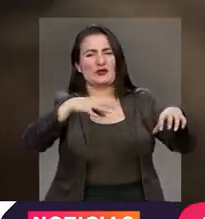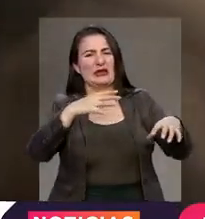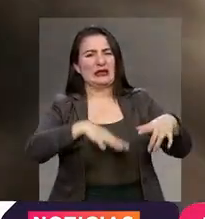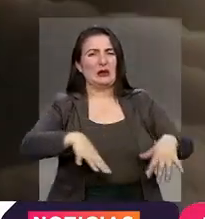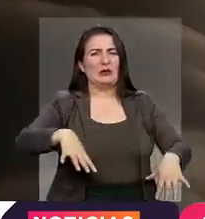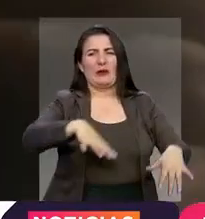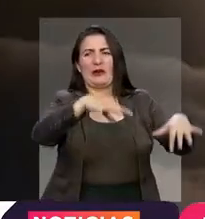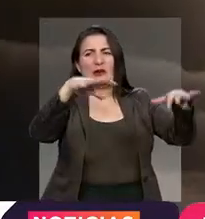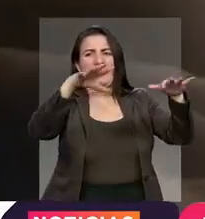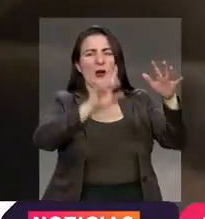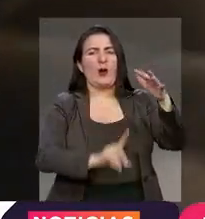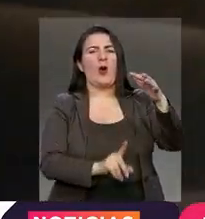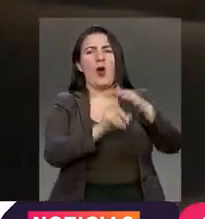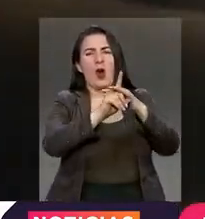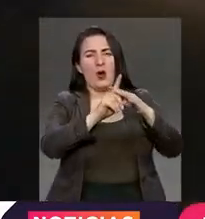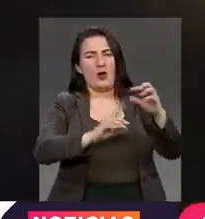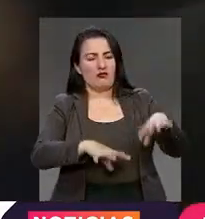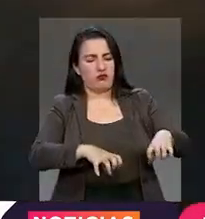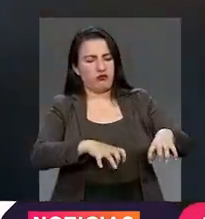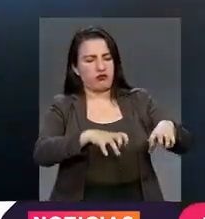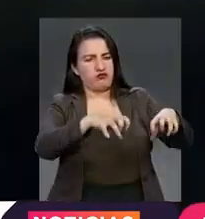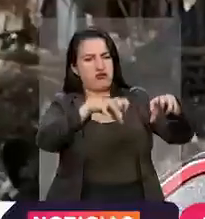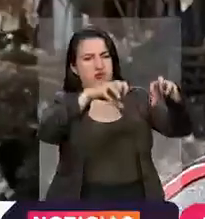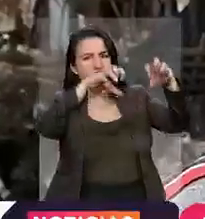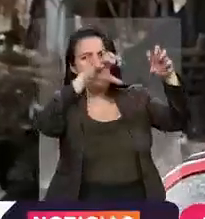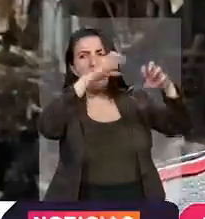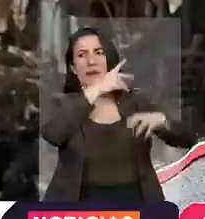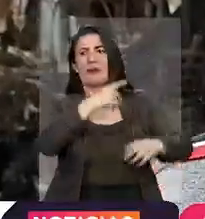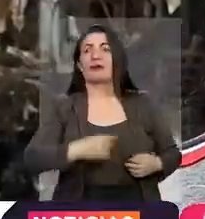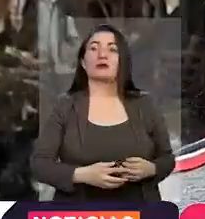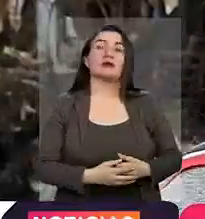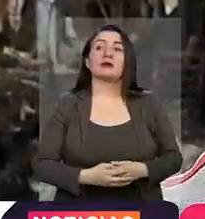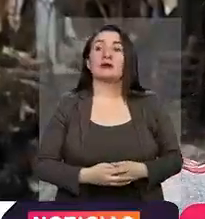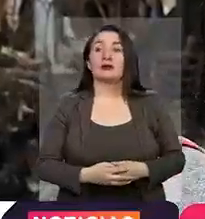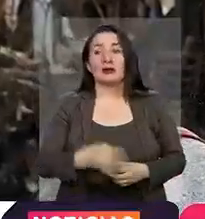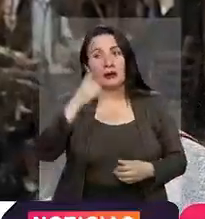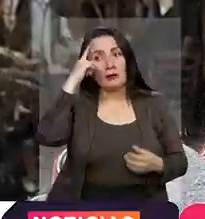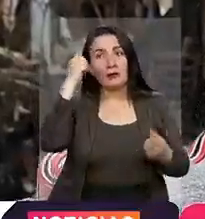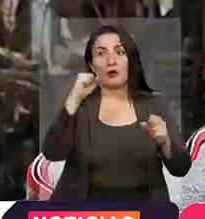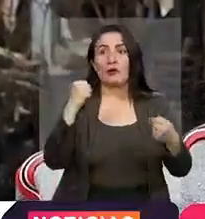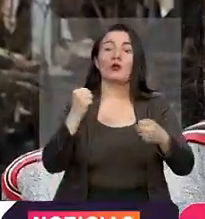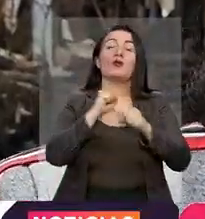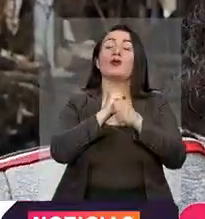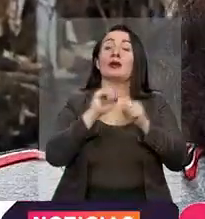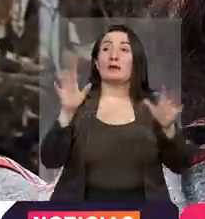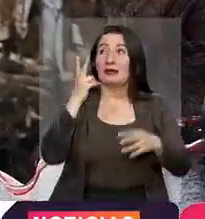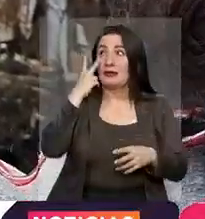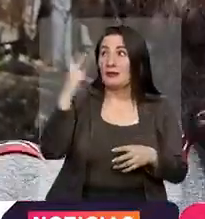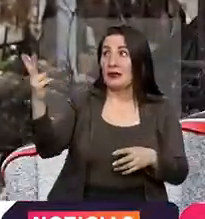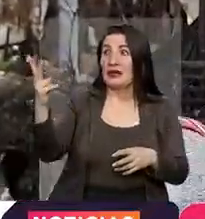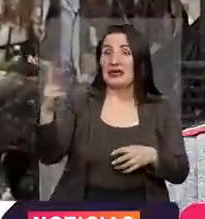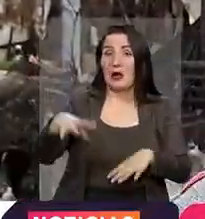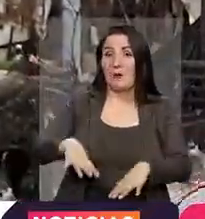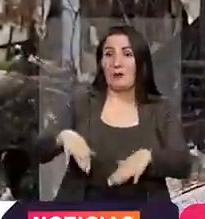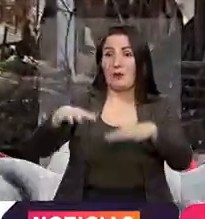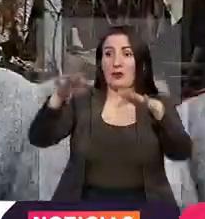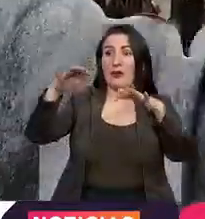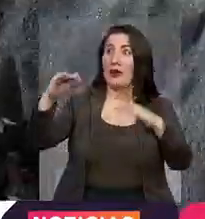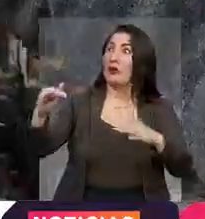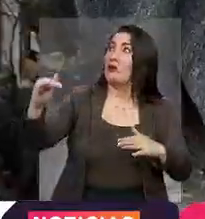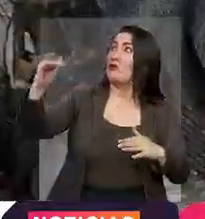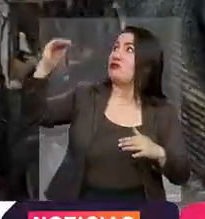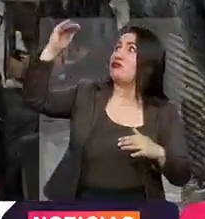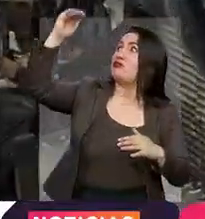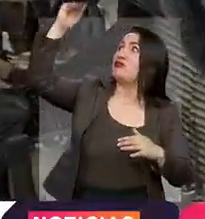desbordaron y se originó la aparición de espuma contaminada. La preocupación es que esta mañana esa espuma que ustedes ven ahí da la altura